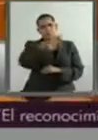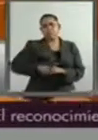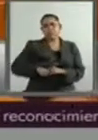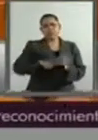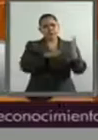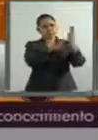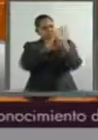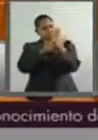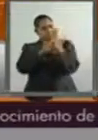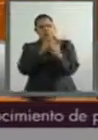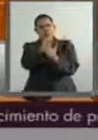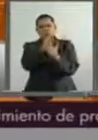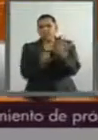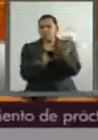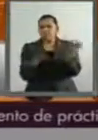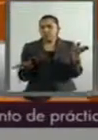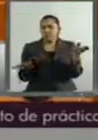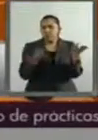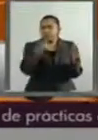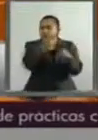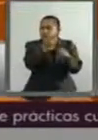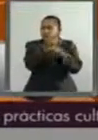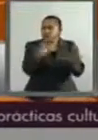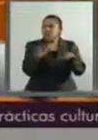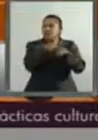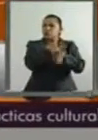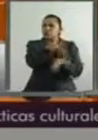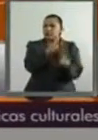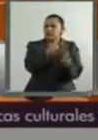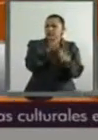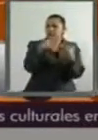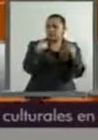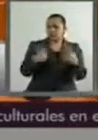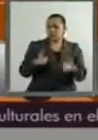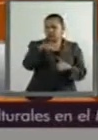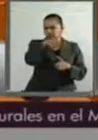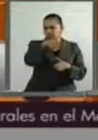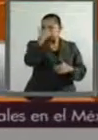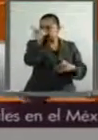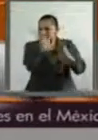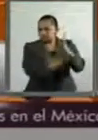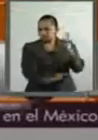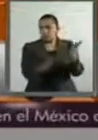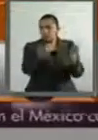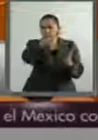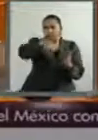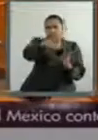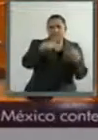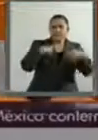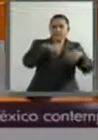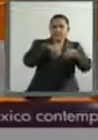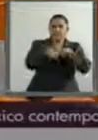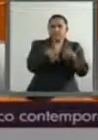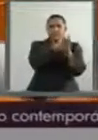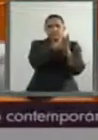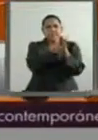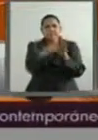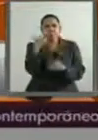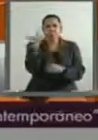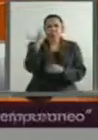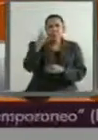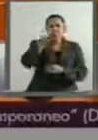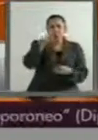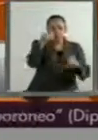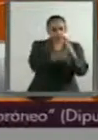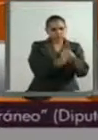por caso de violación de derechos humanos o como el ejercicio periodístico estén en entredicho, no